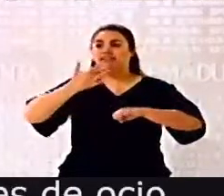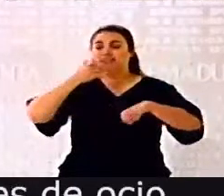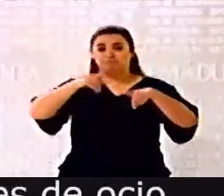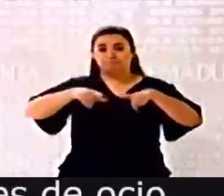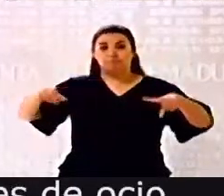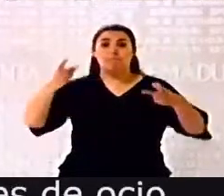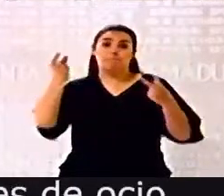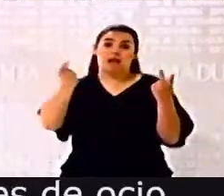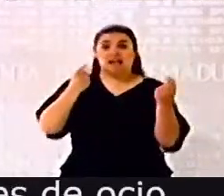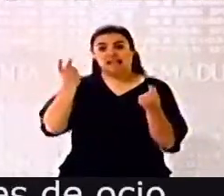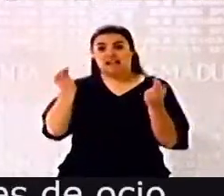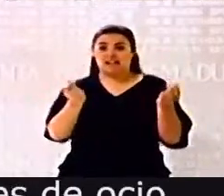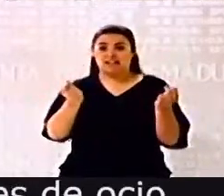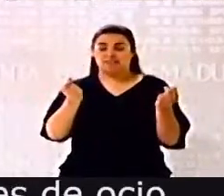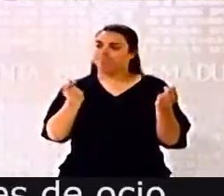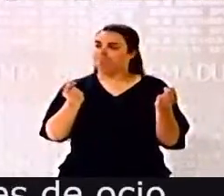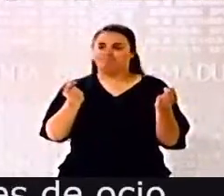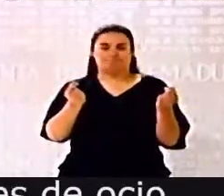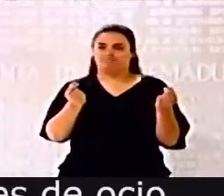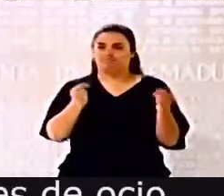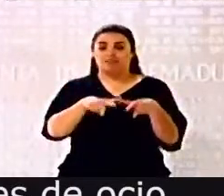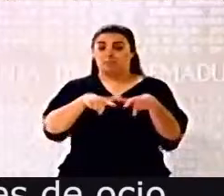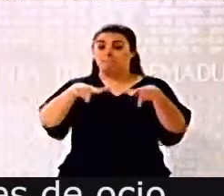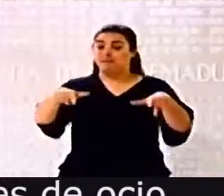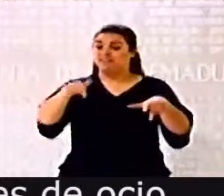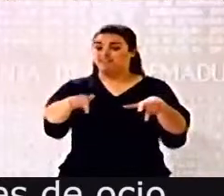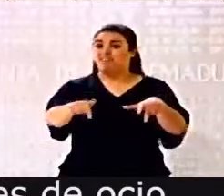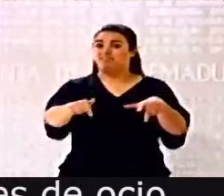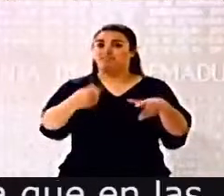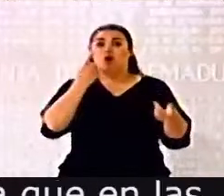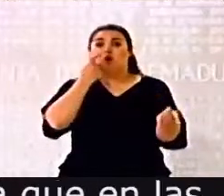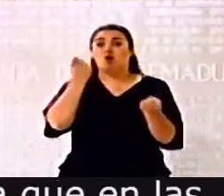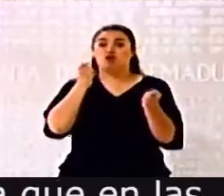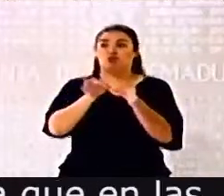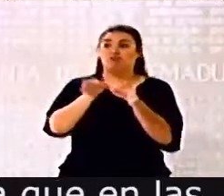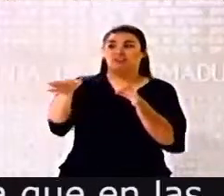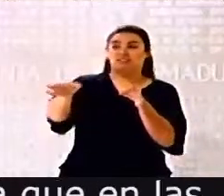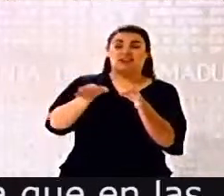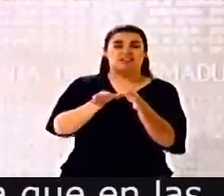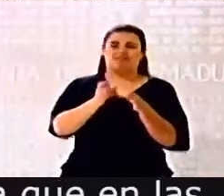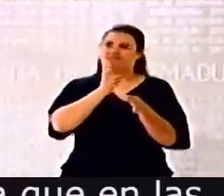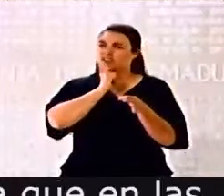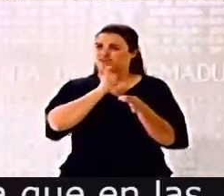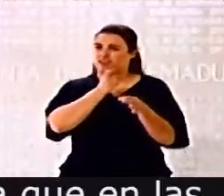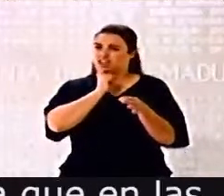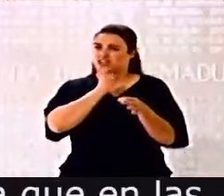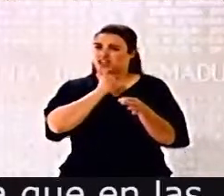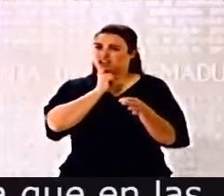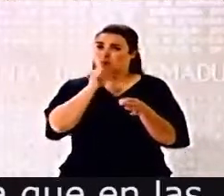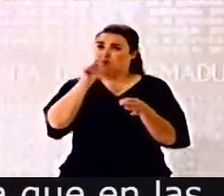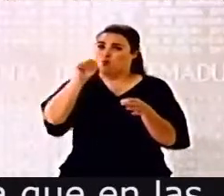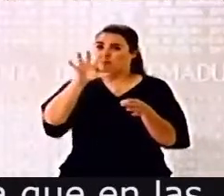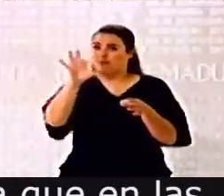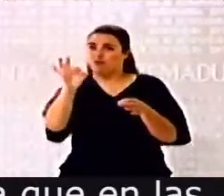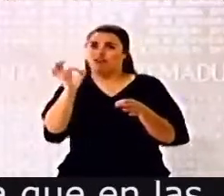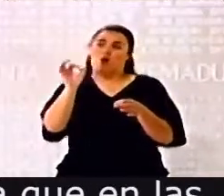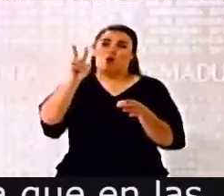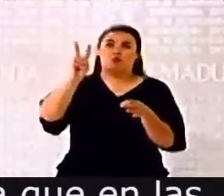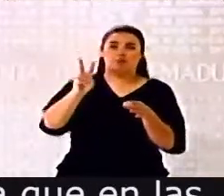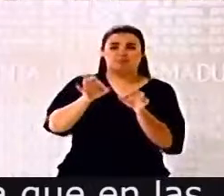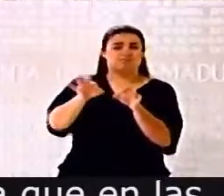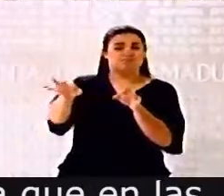baile, debido a que en las pistas de baile es difícil mantener las distancias de seguridad del 1,5 metros o 2